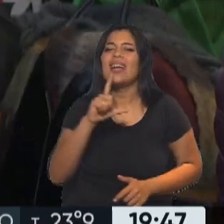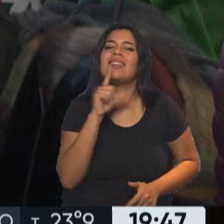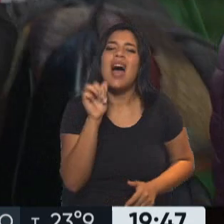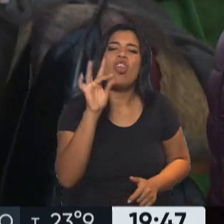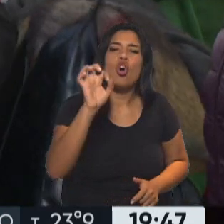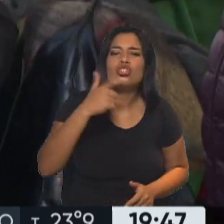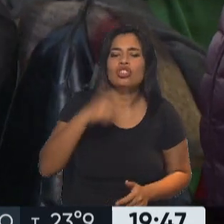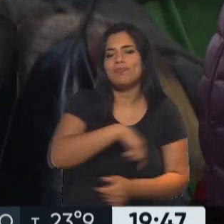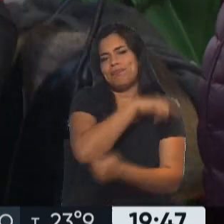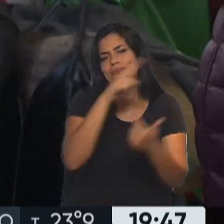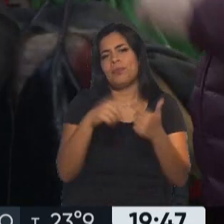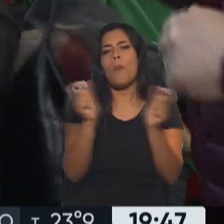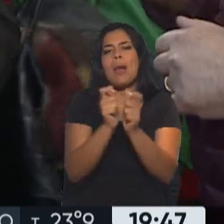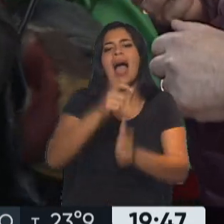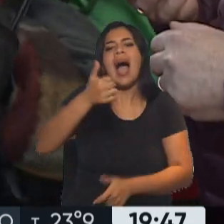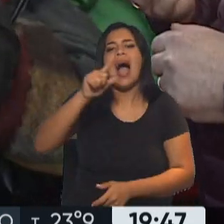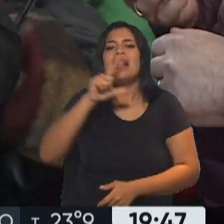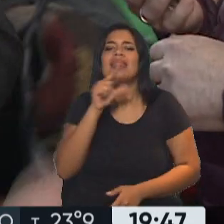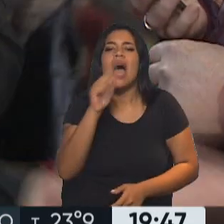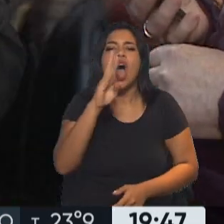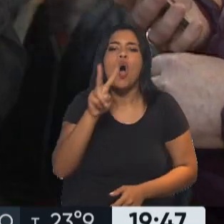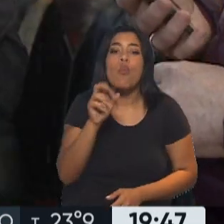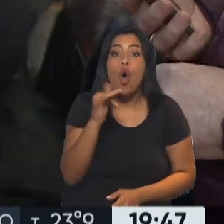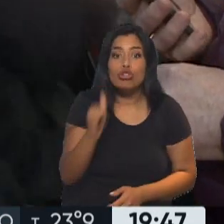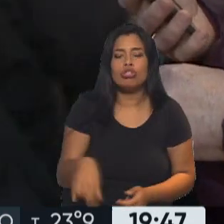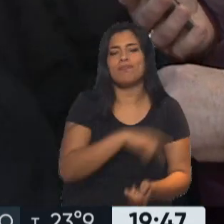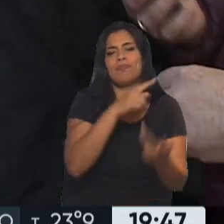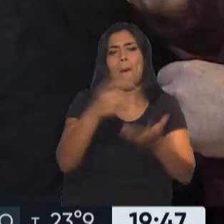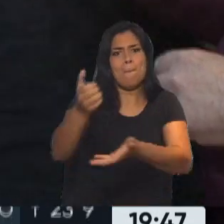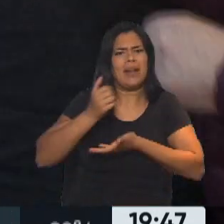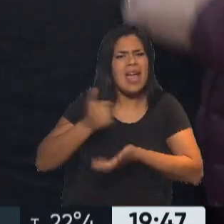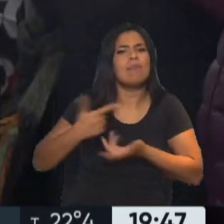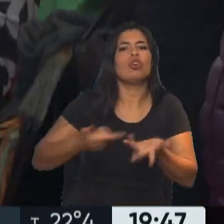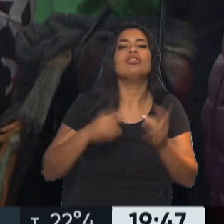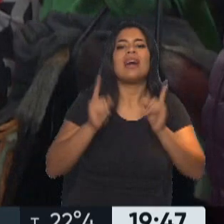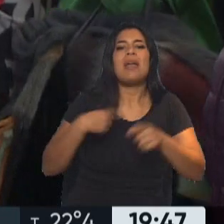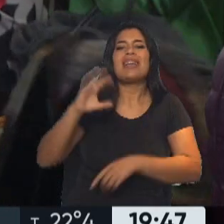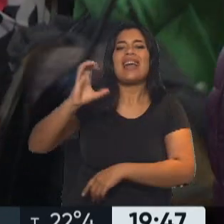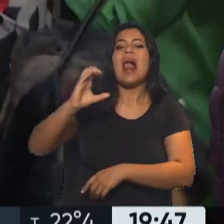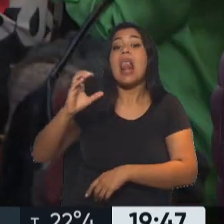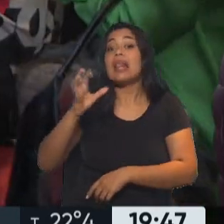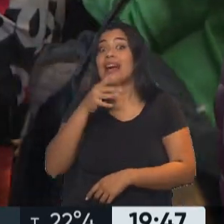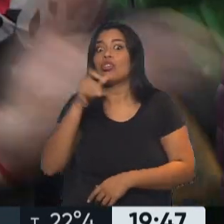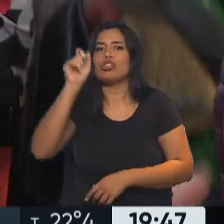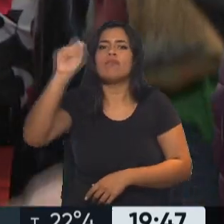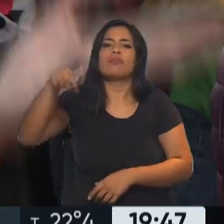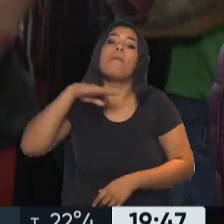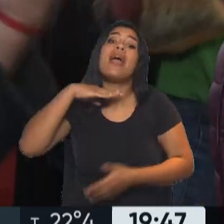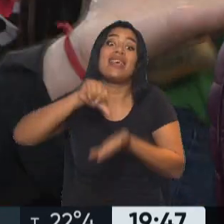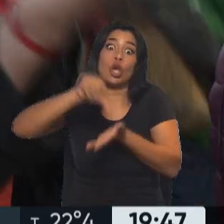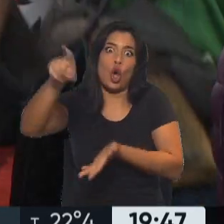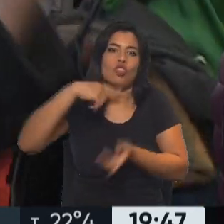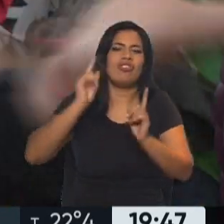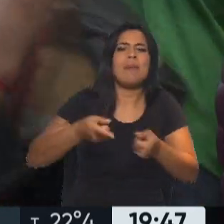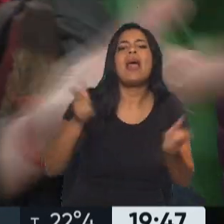recibido, muy orgullosos en los últimos días, con FIFA Gay, la primera coproducción con el Canal 14 de México, Espíritu Pionero, contando